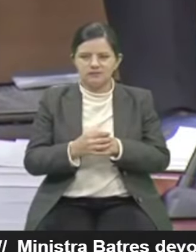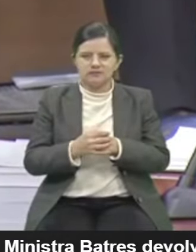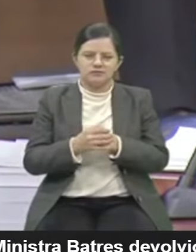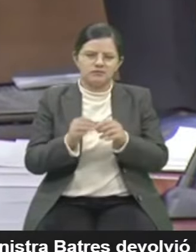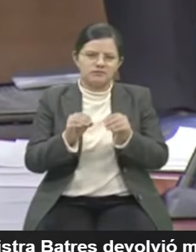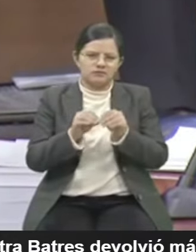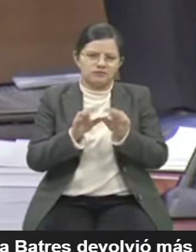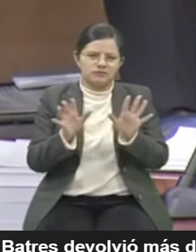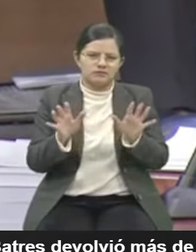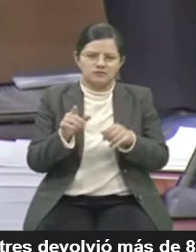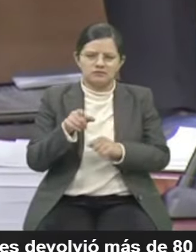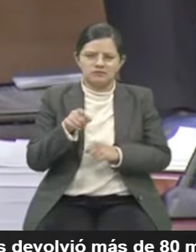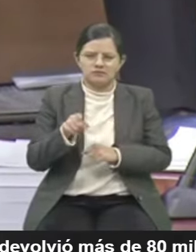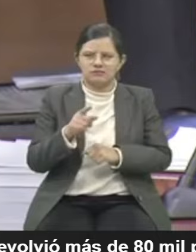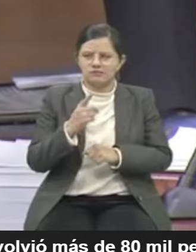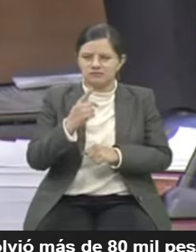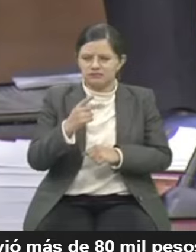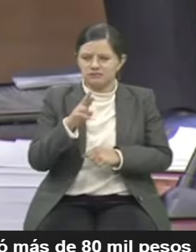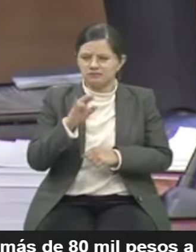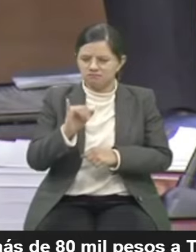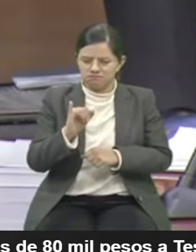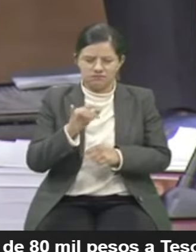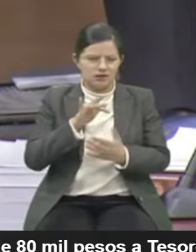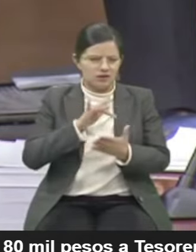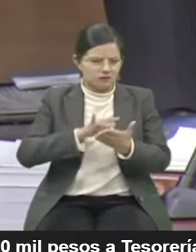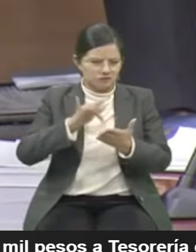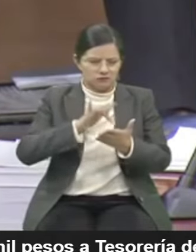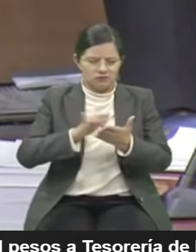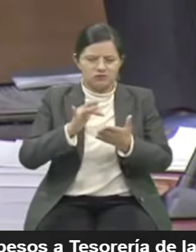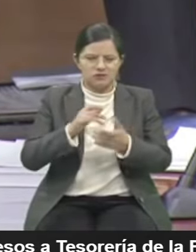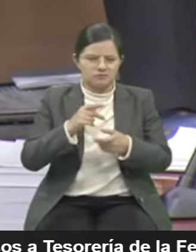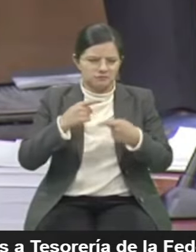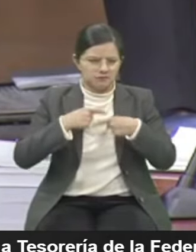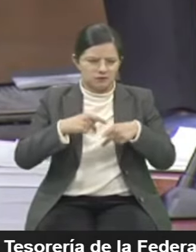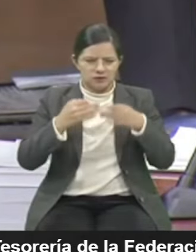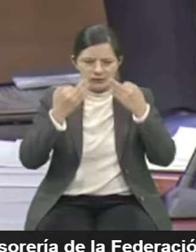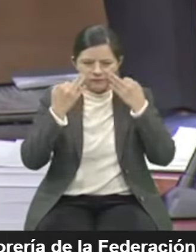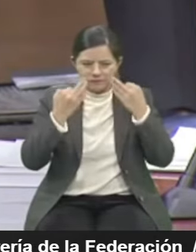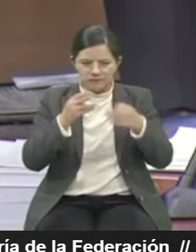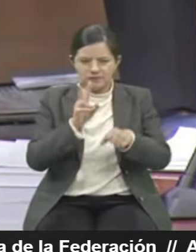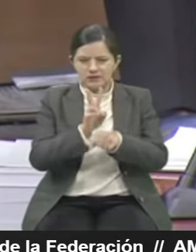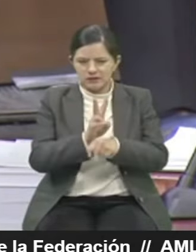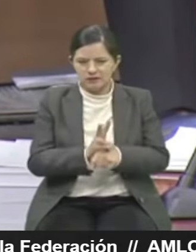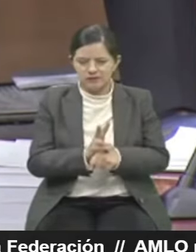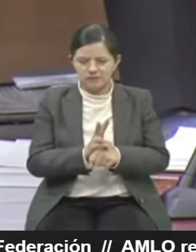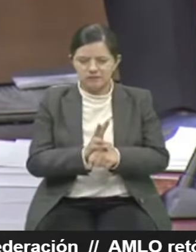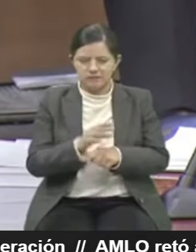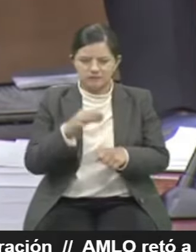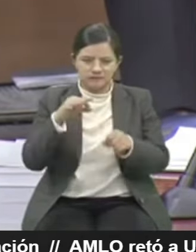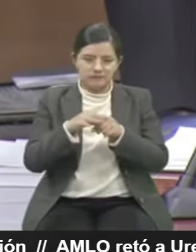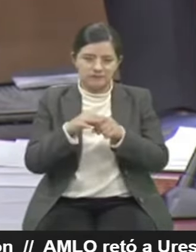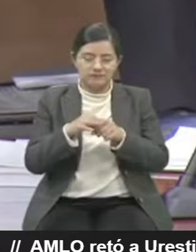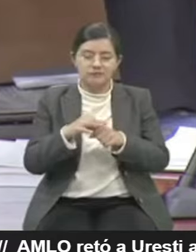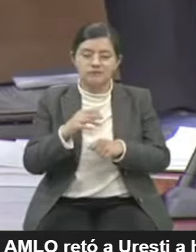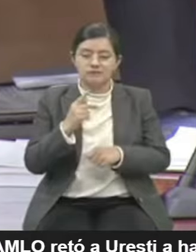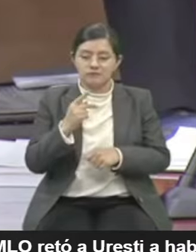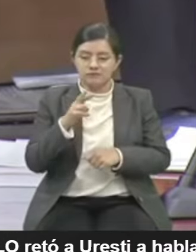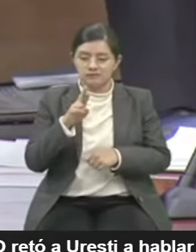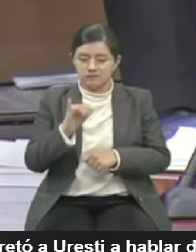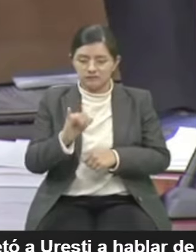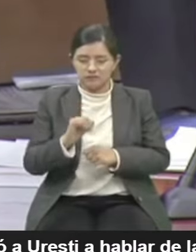que el partido revolucionario institucional respalda la observación electoral de hecho el